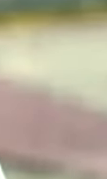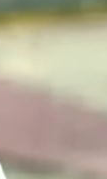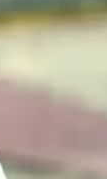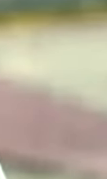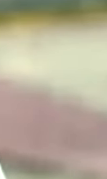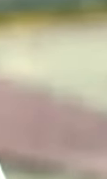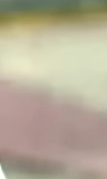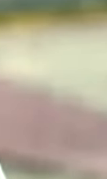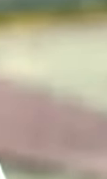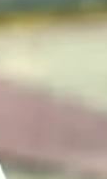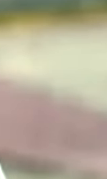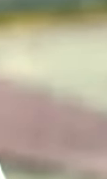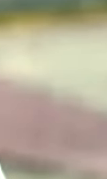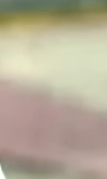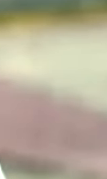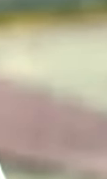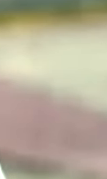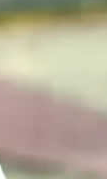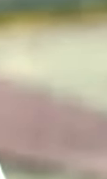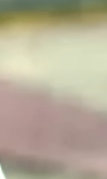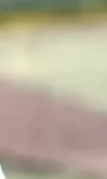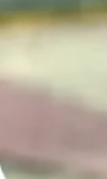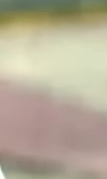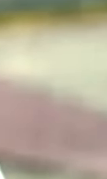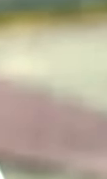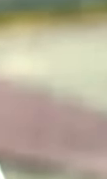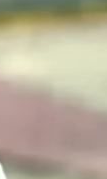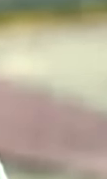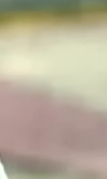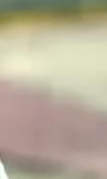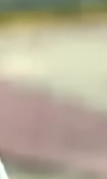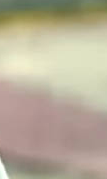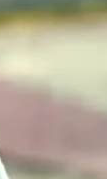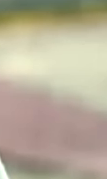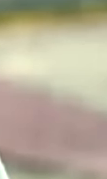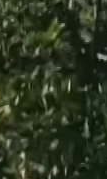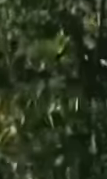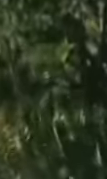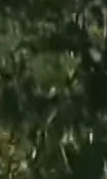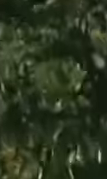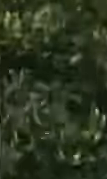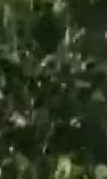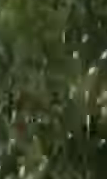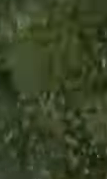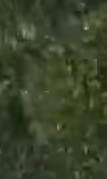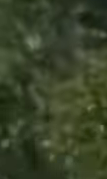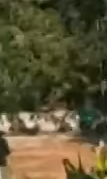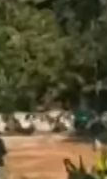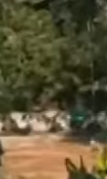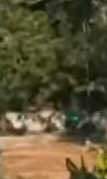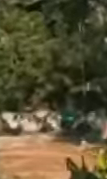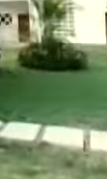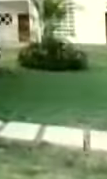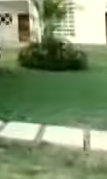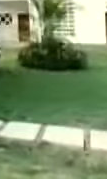impulsa el desarrollo social y sostenible, una escuela del futuro. Más que una mejora de infraestructura,